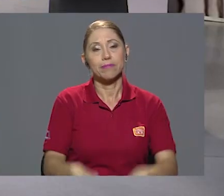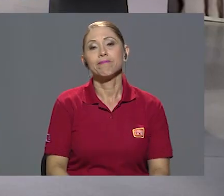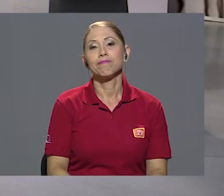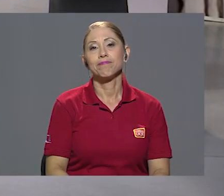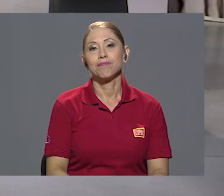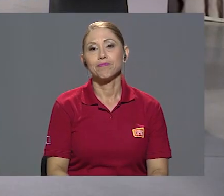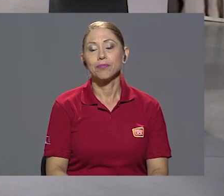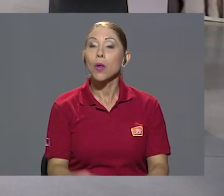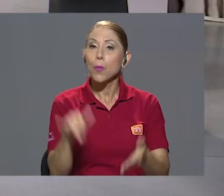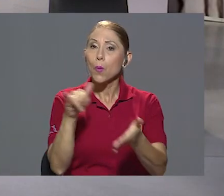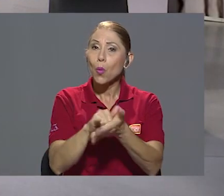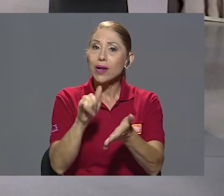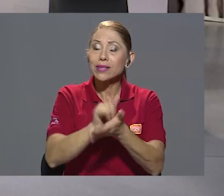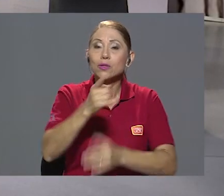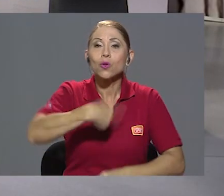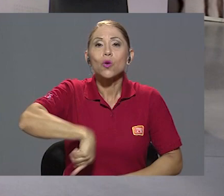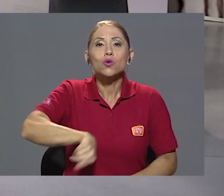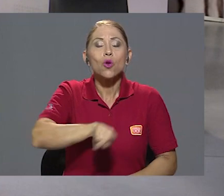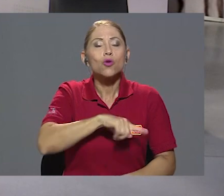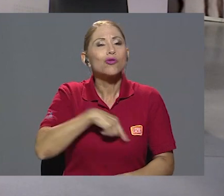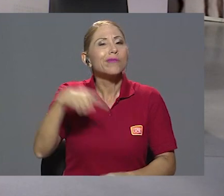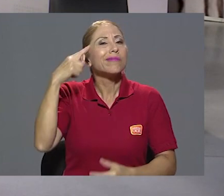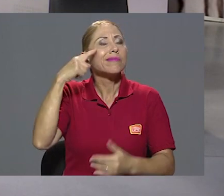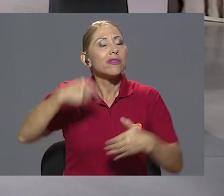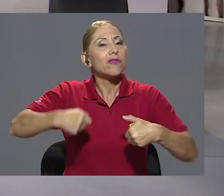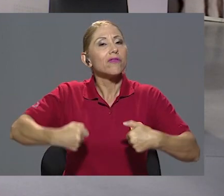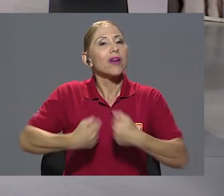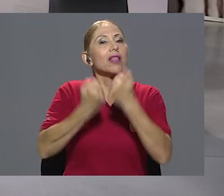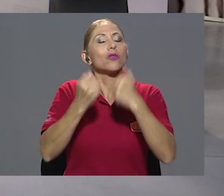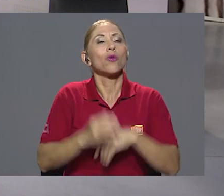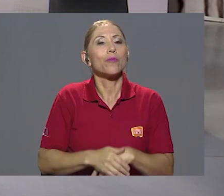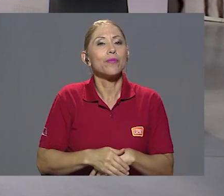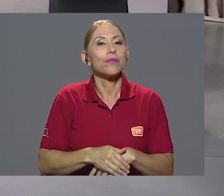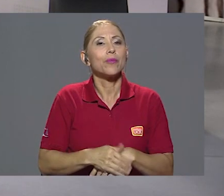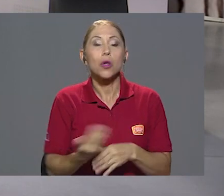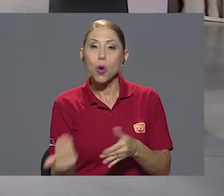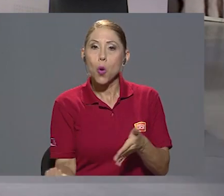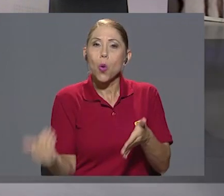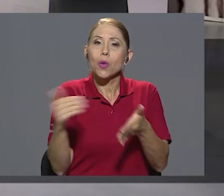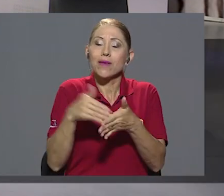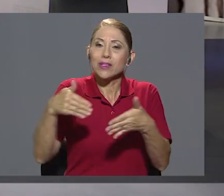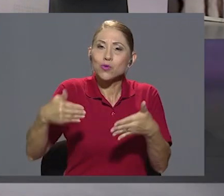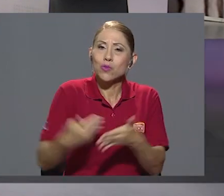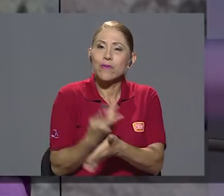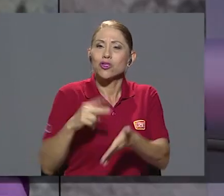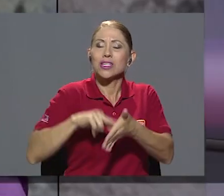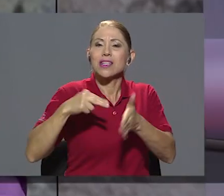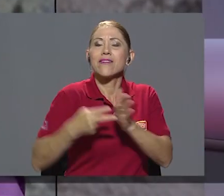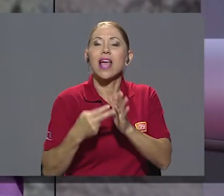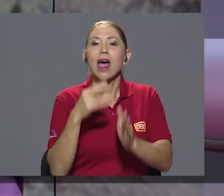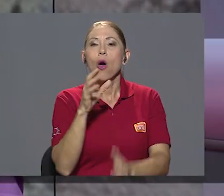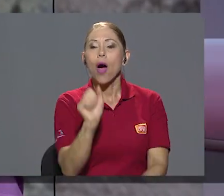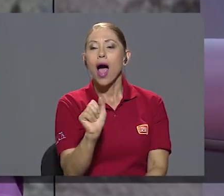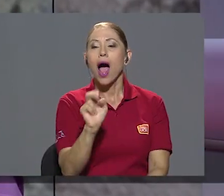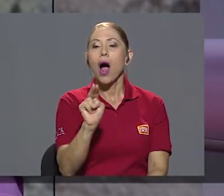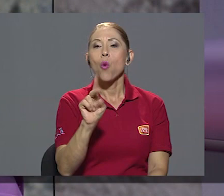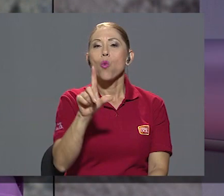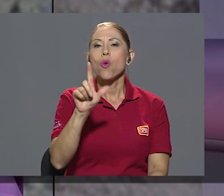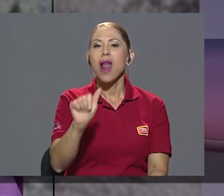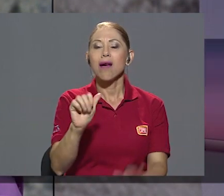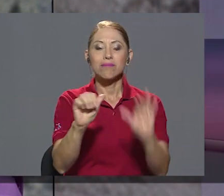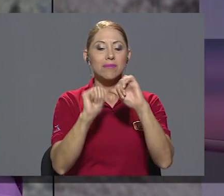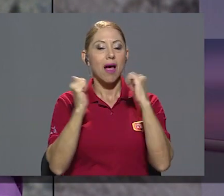Y es por eso que hemos planteado el reto de resignificar qué significa una aula.